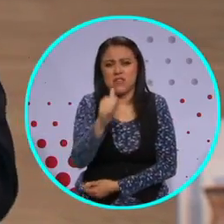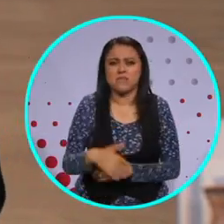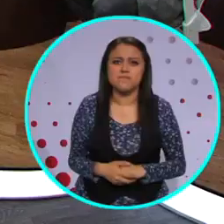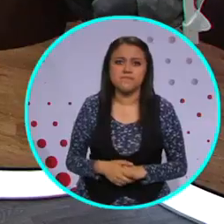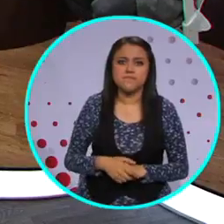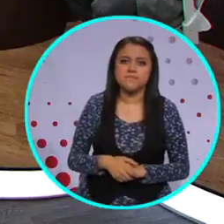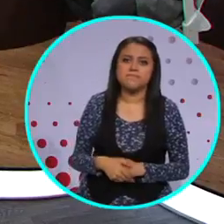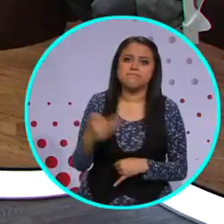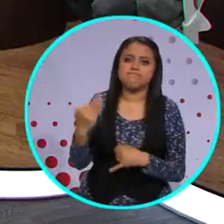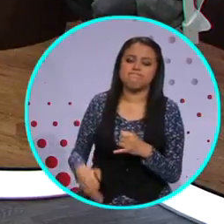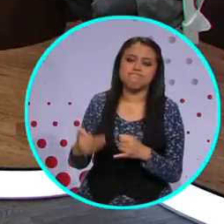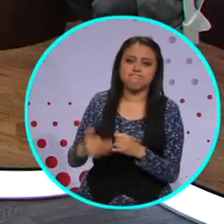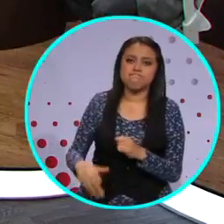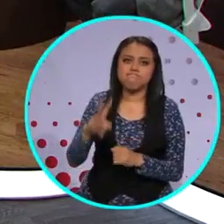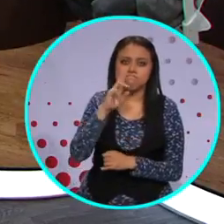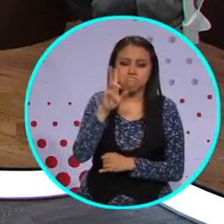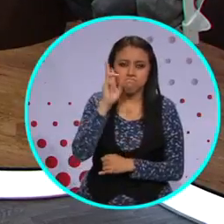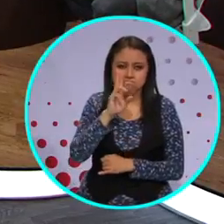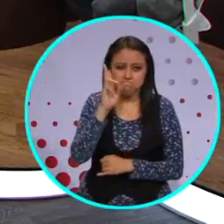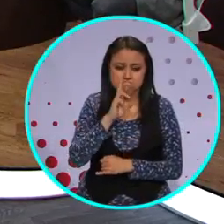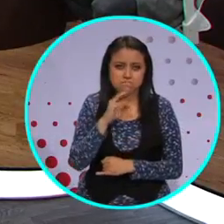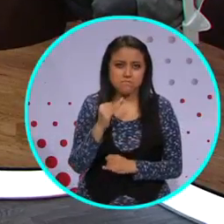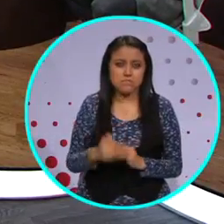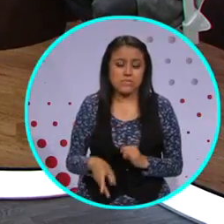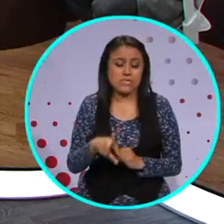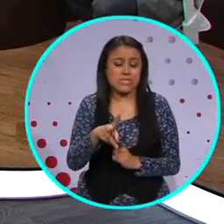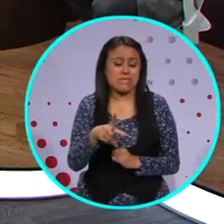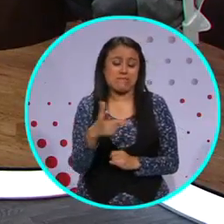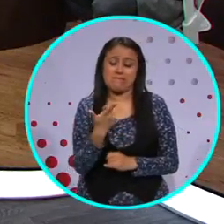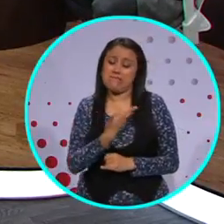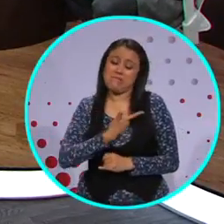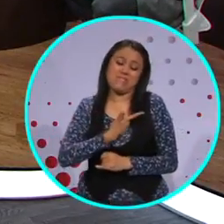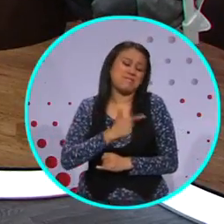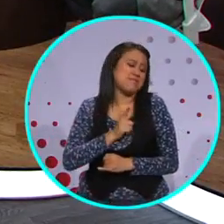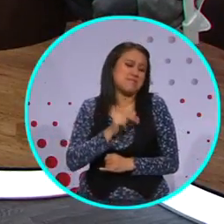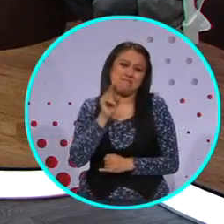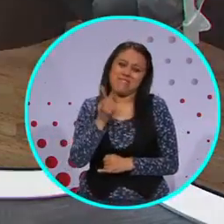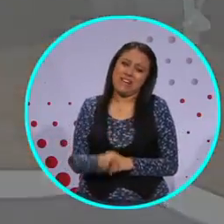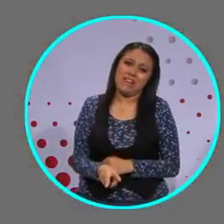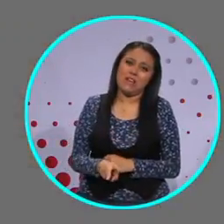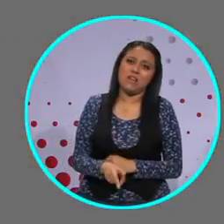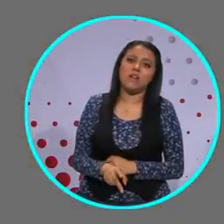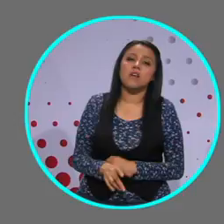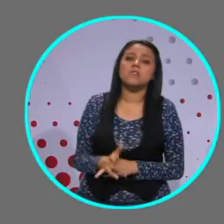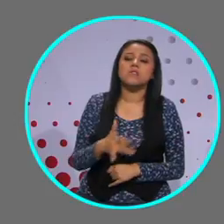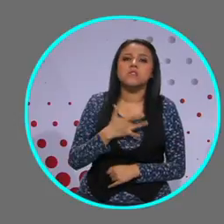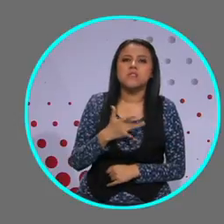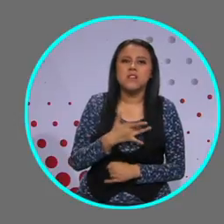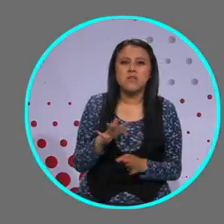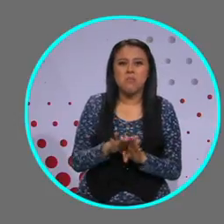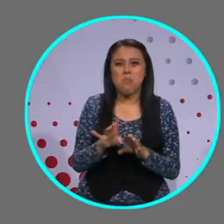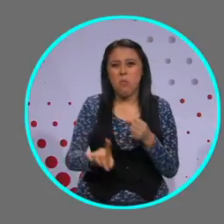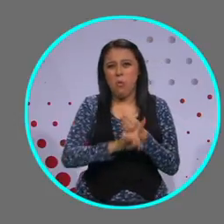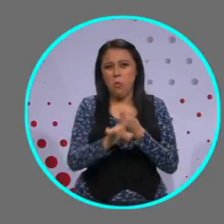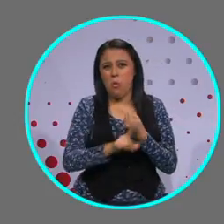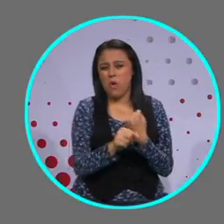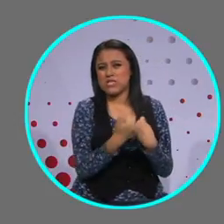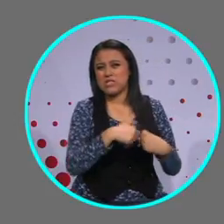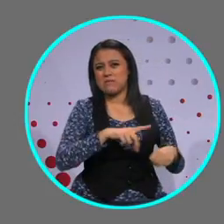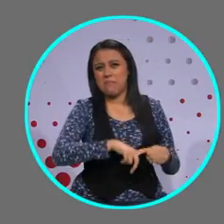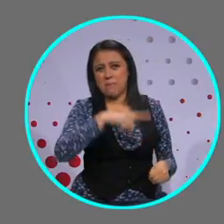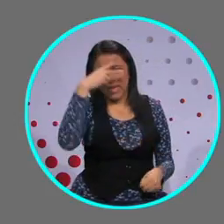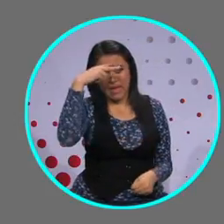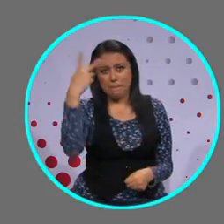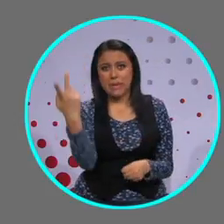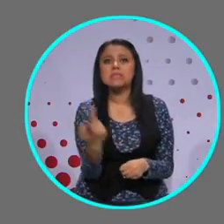y la última que es la que me deja con un peor sabor de boca jorge qué efecto considera que los problemas se están generando en la sociedad mexicana